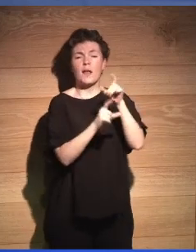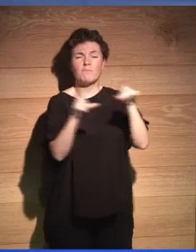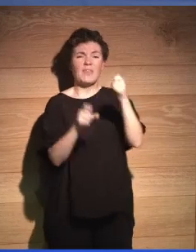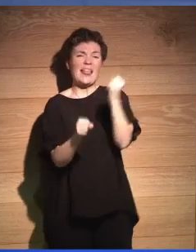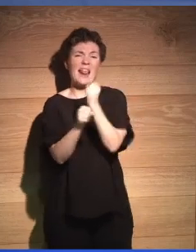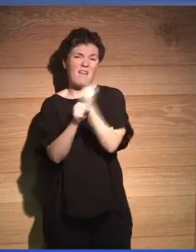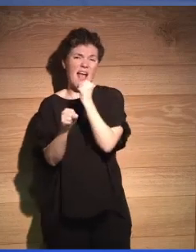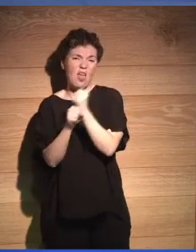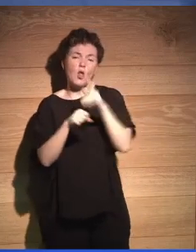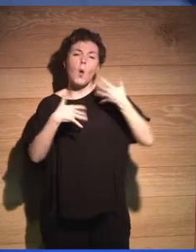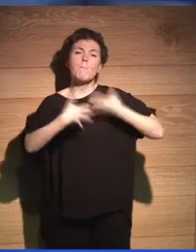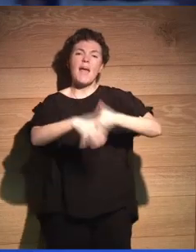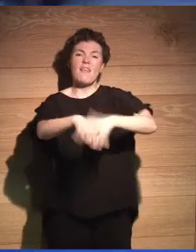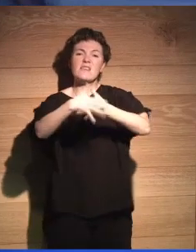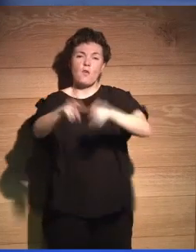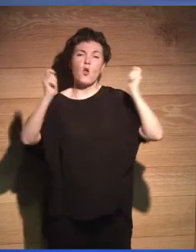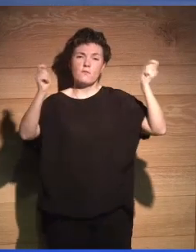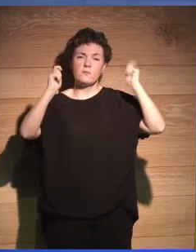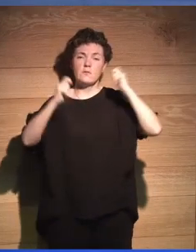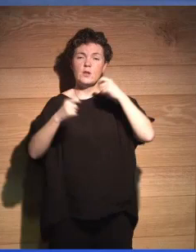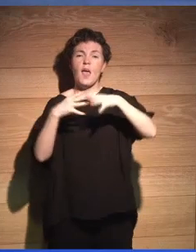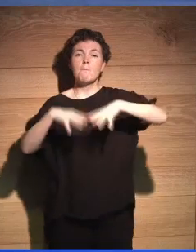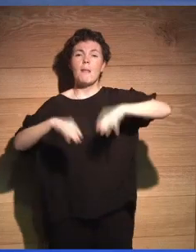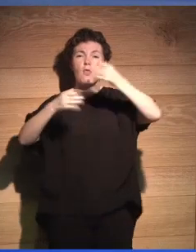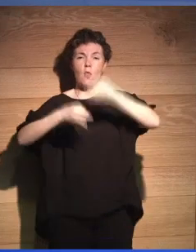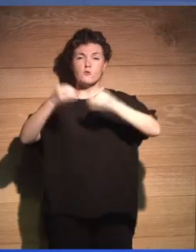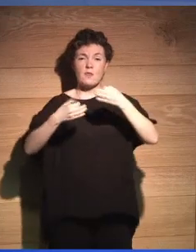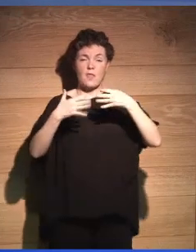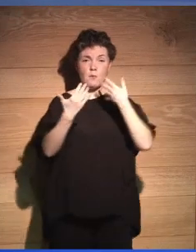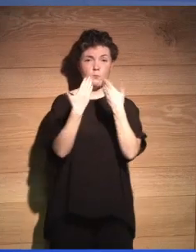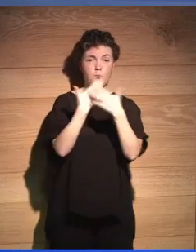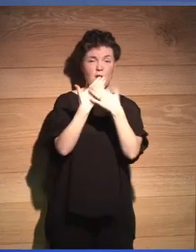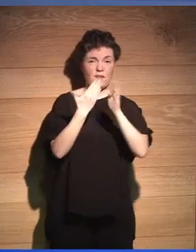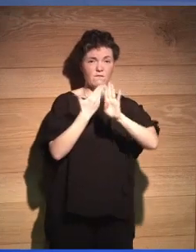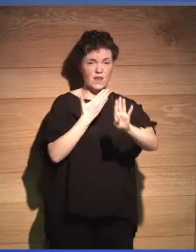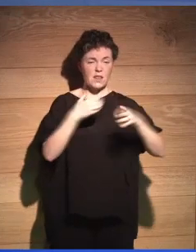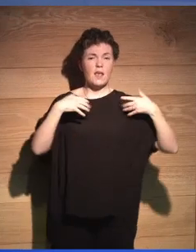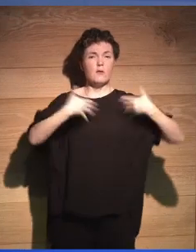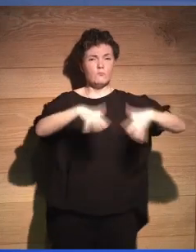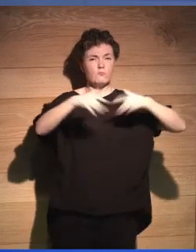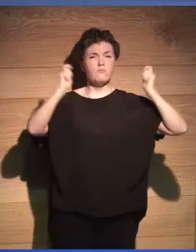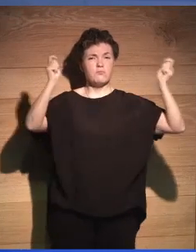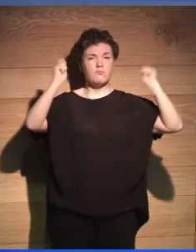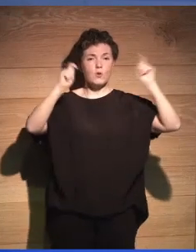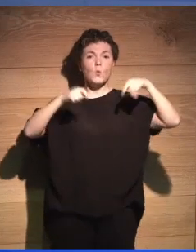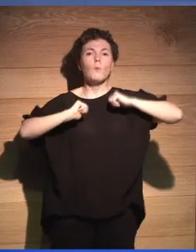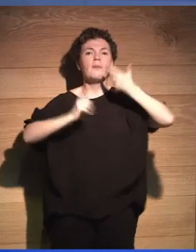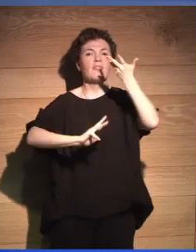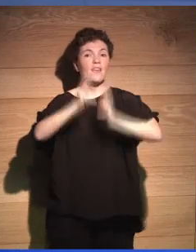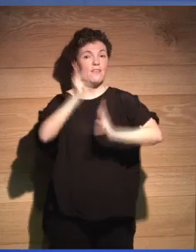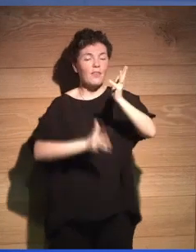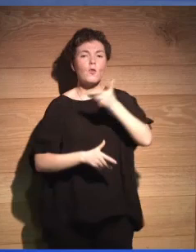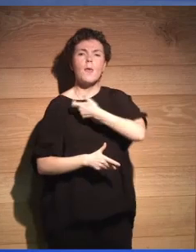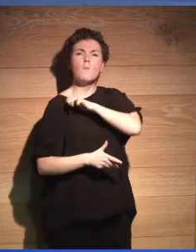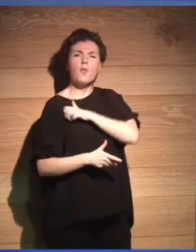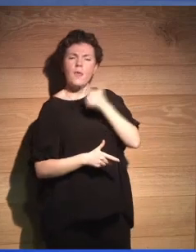una manifestación espontánea delante del Palacio de Justicia, y durante esa manifestación empezó un incendio y la